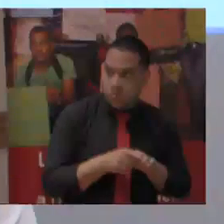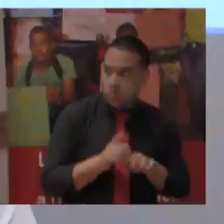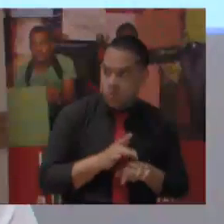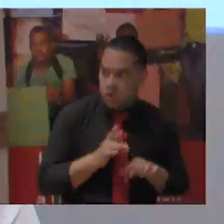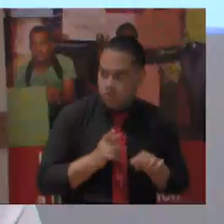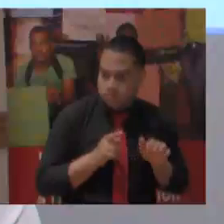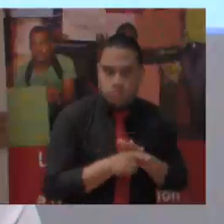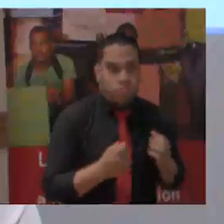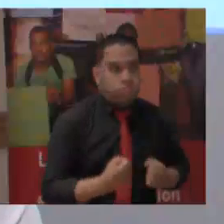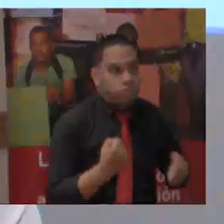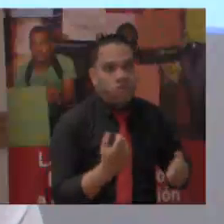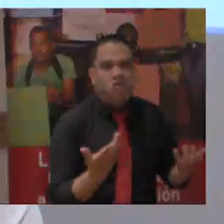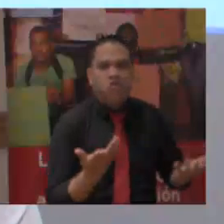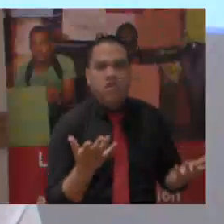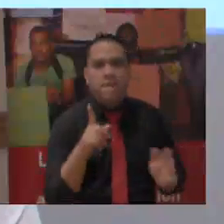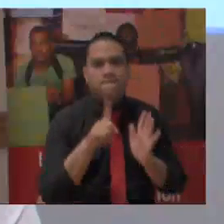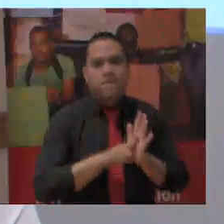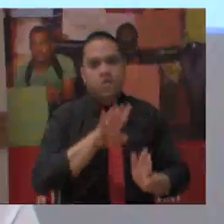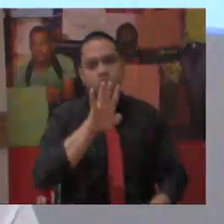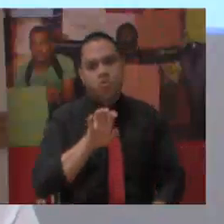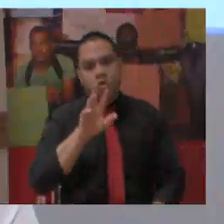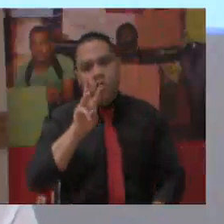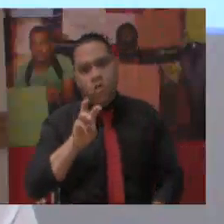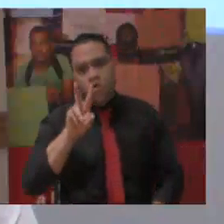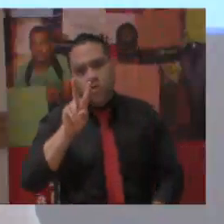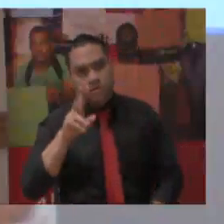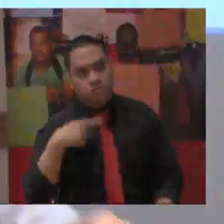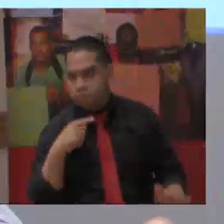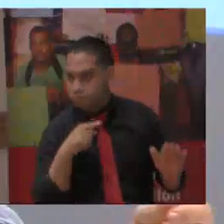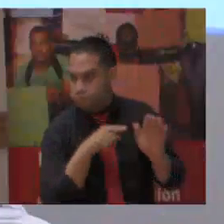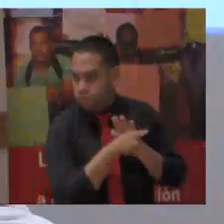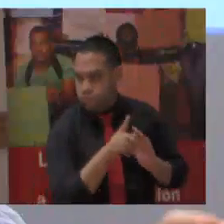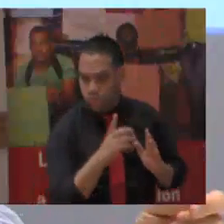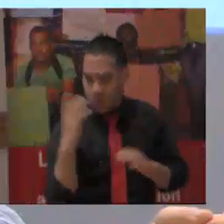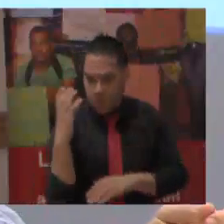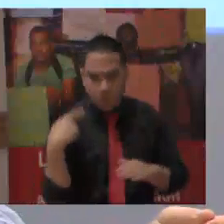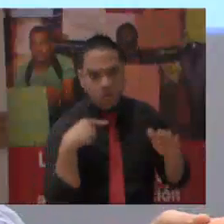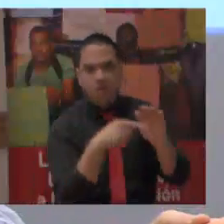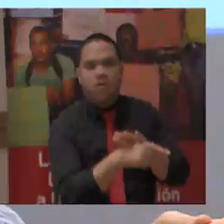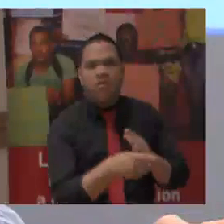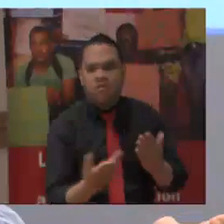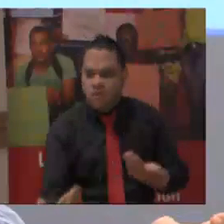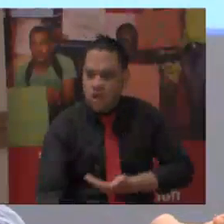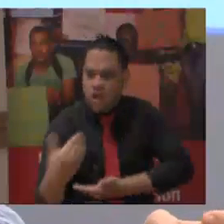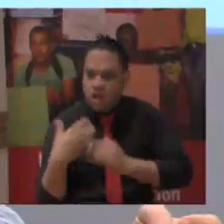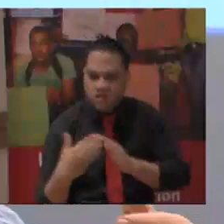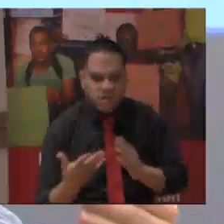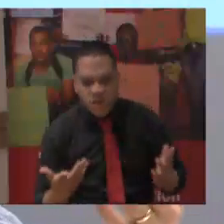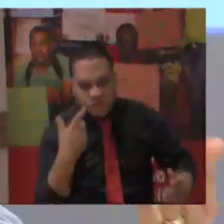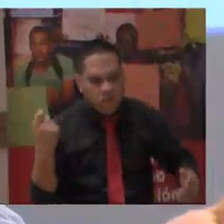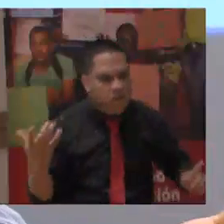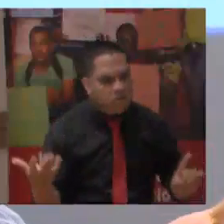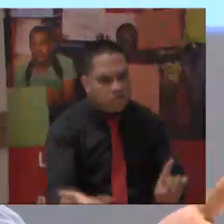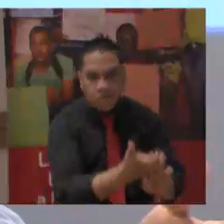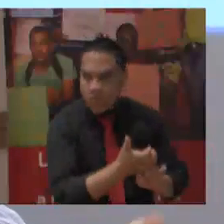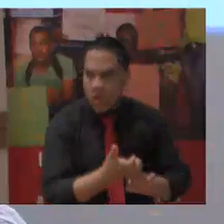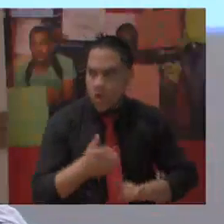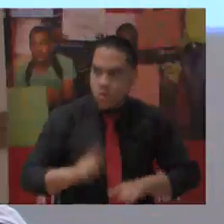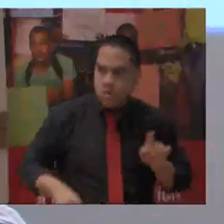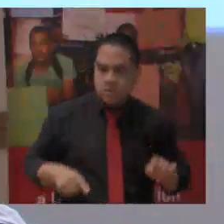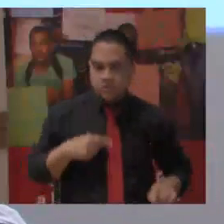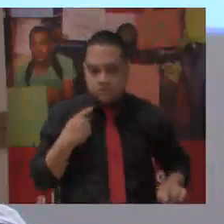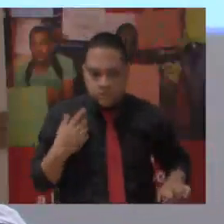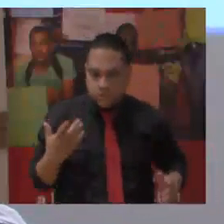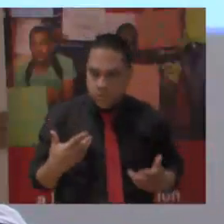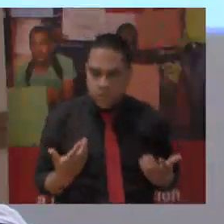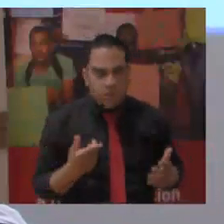país en 1982, que llegaron hasta la casa para secuestrar a mi mamá y no pudieron. A la semana secuestraron a